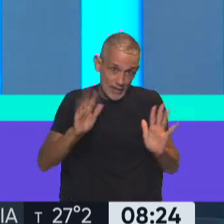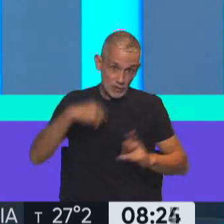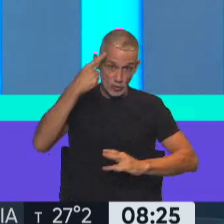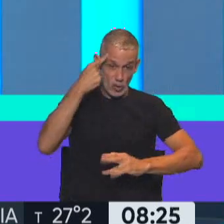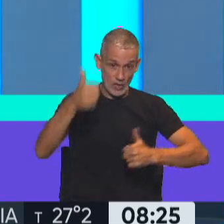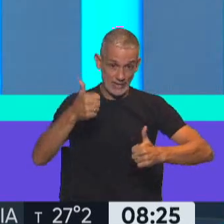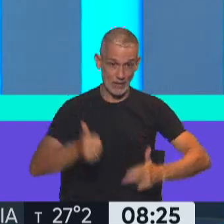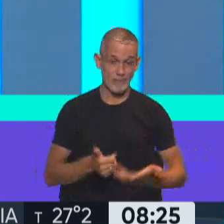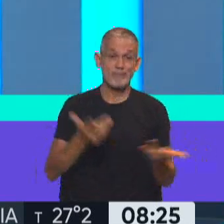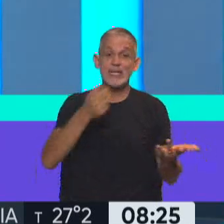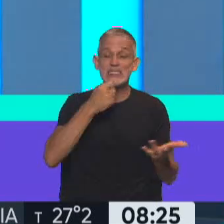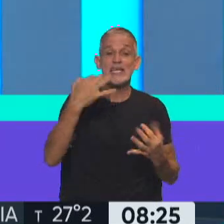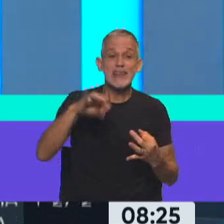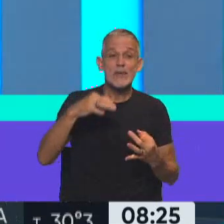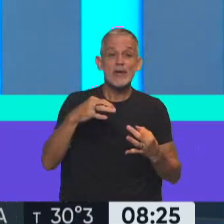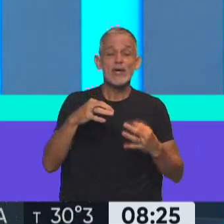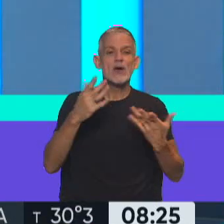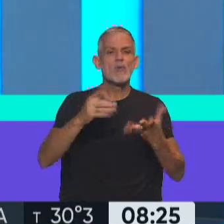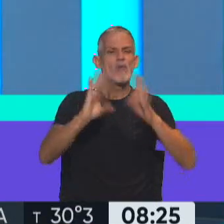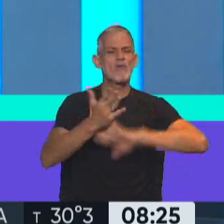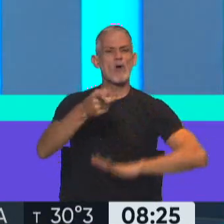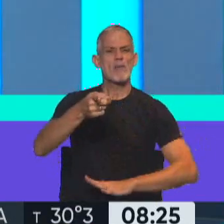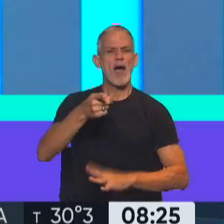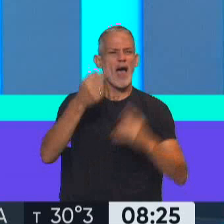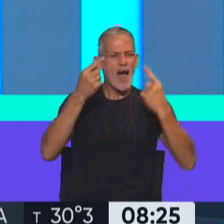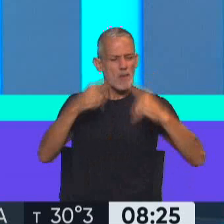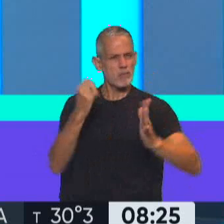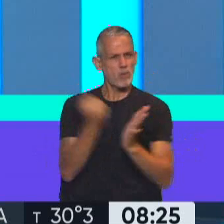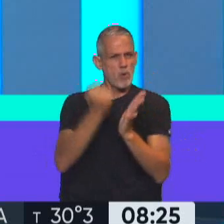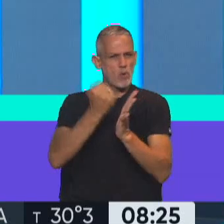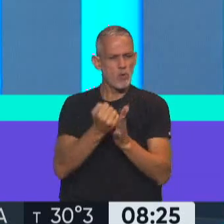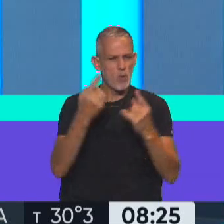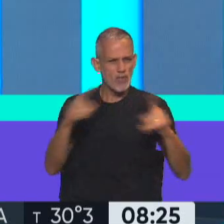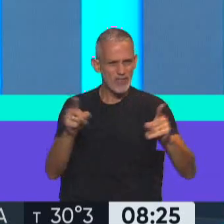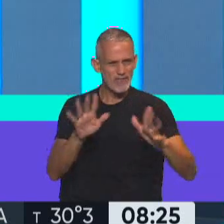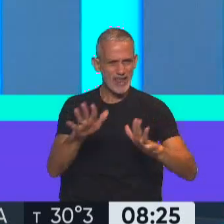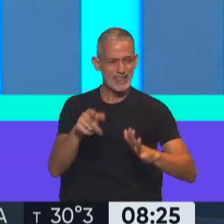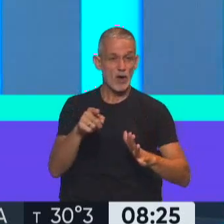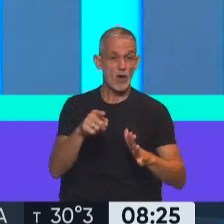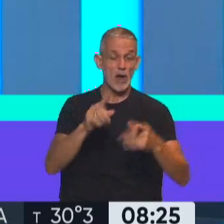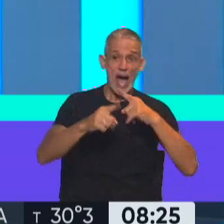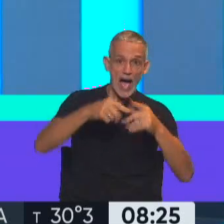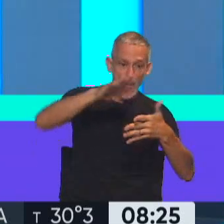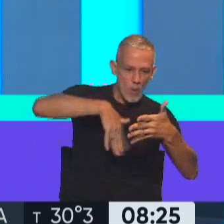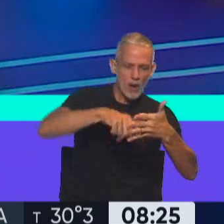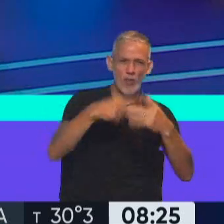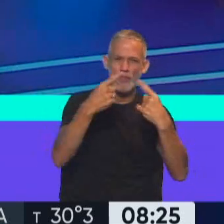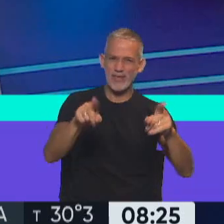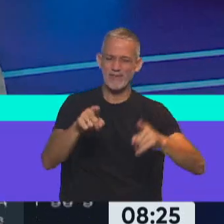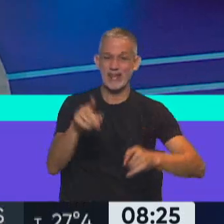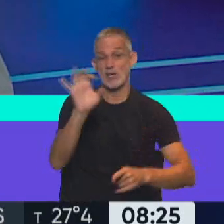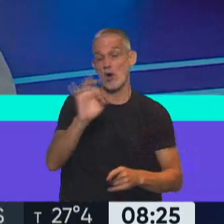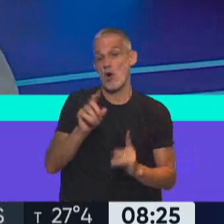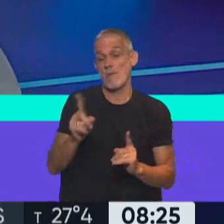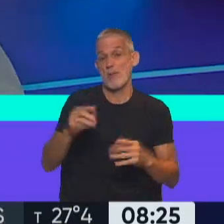que si hay que marcar un rasgo claramente distintivo con otros acuerdos o con el que